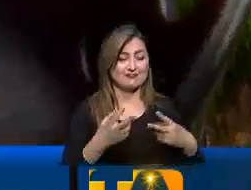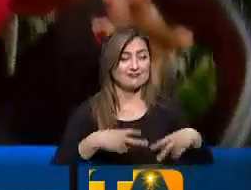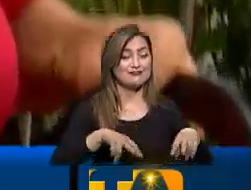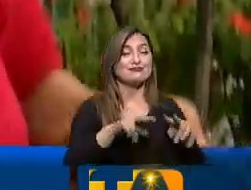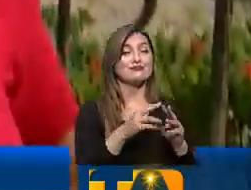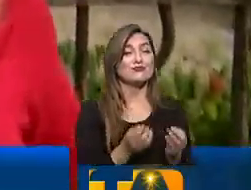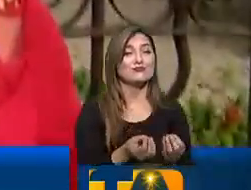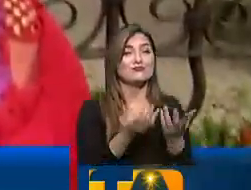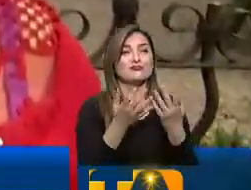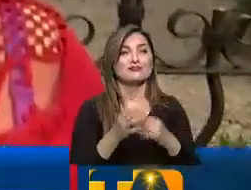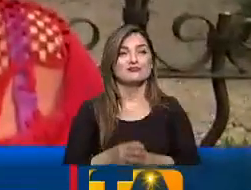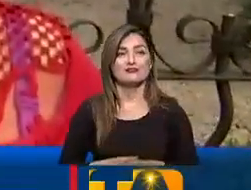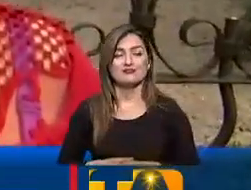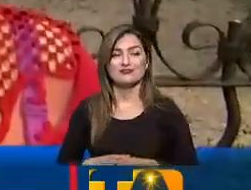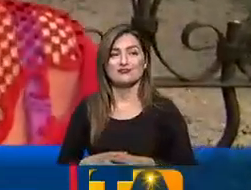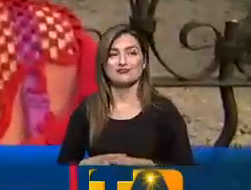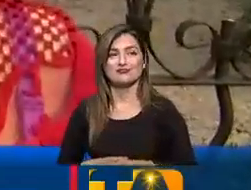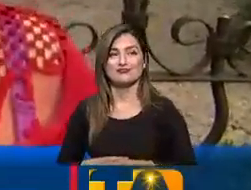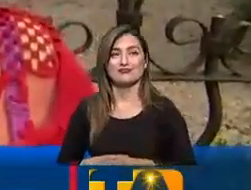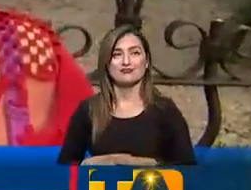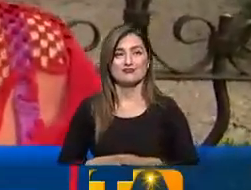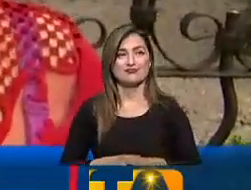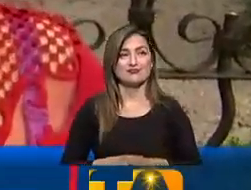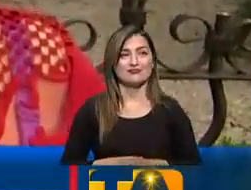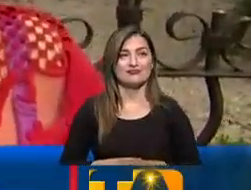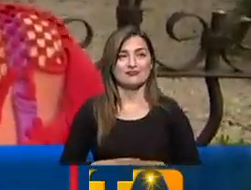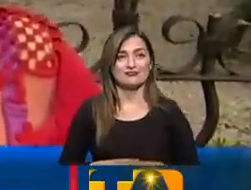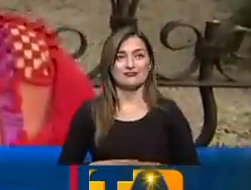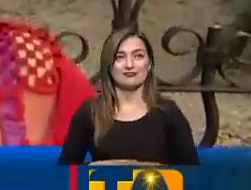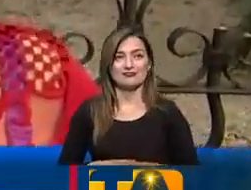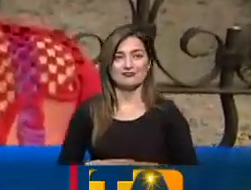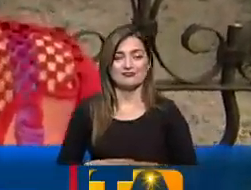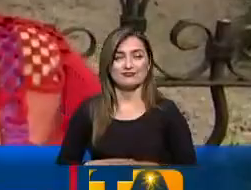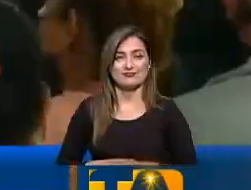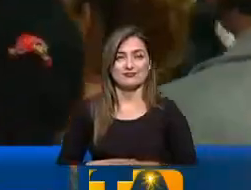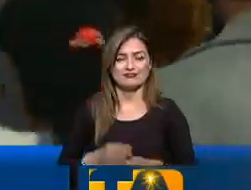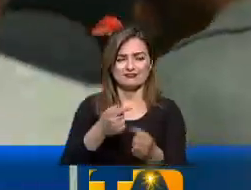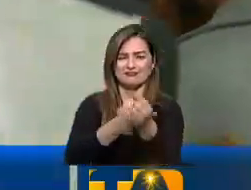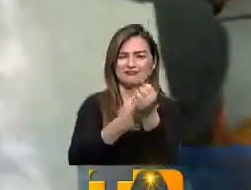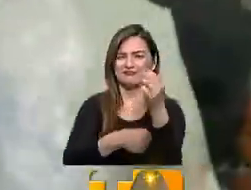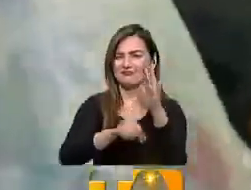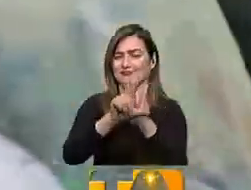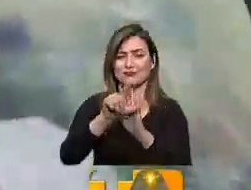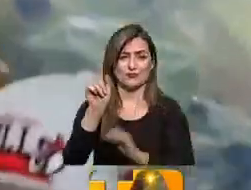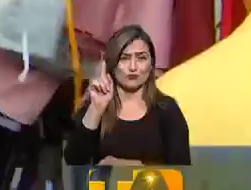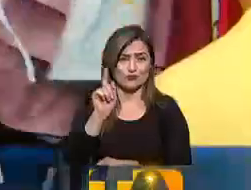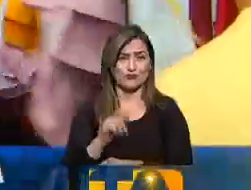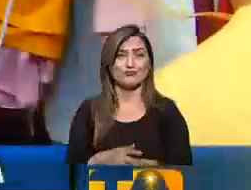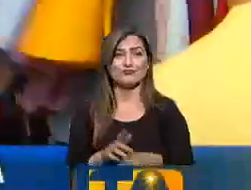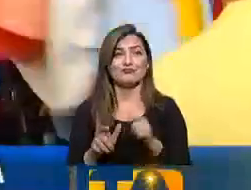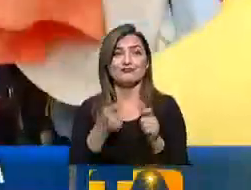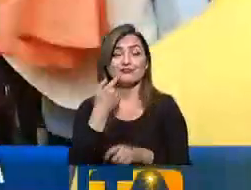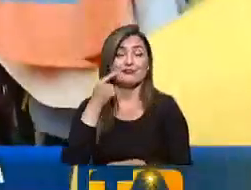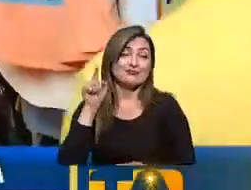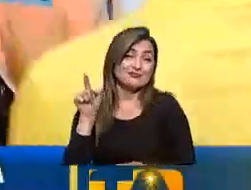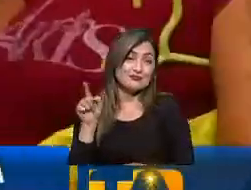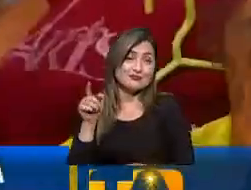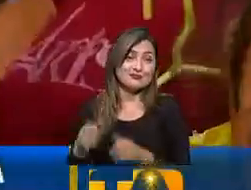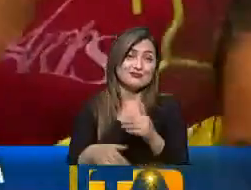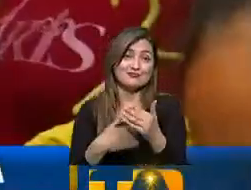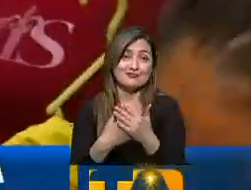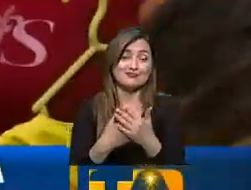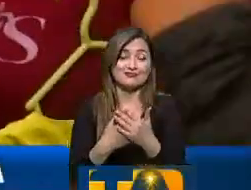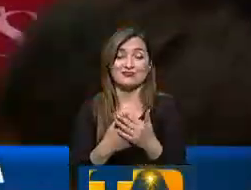bueno, igual, yo creo que tienen derecho a ganar algo, pero no está tan exagerado. Y es que aquí, aseguran los ciudadanos, todo es